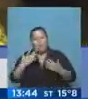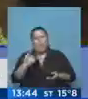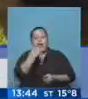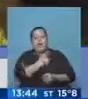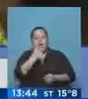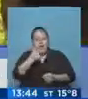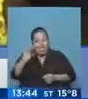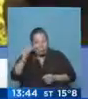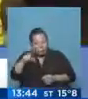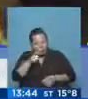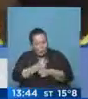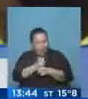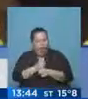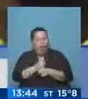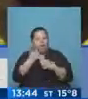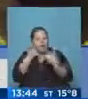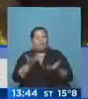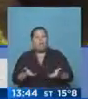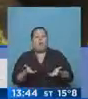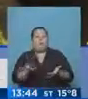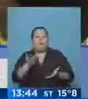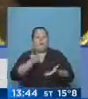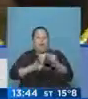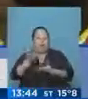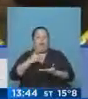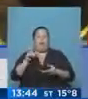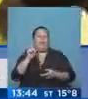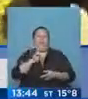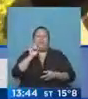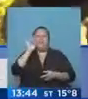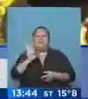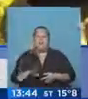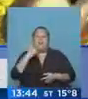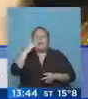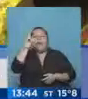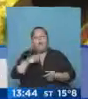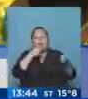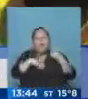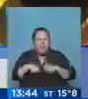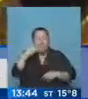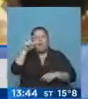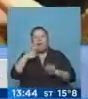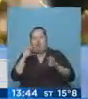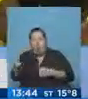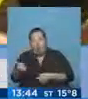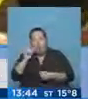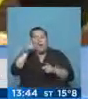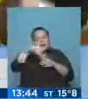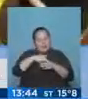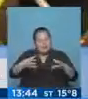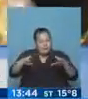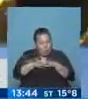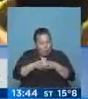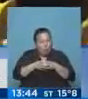uno de esos oficios puede mostrarse e intercambiar entonces no necesariamente es un vendedor y un comprador sino dentro del mismo sector